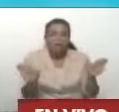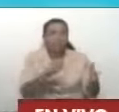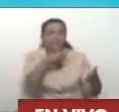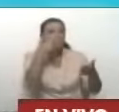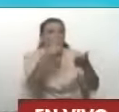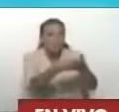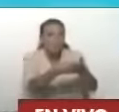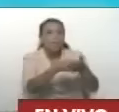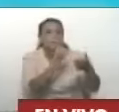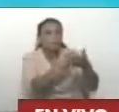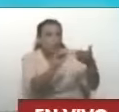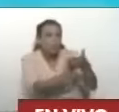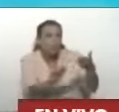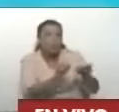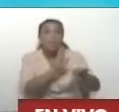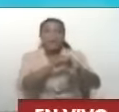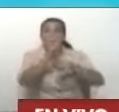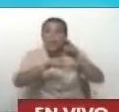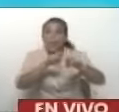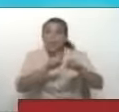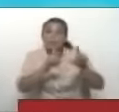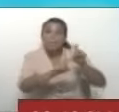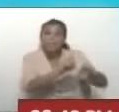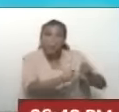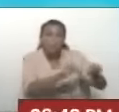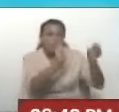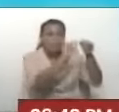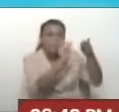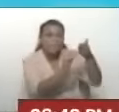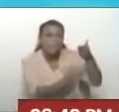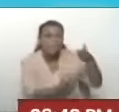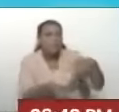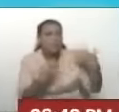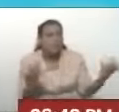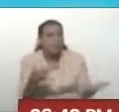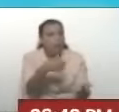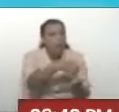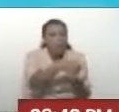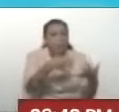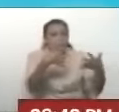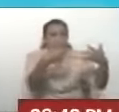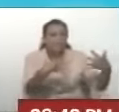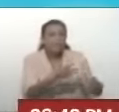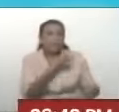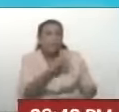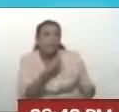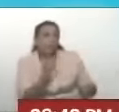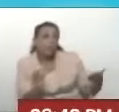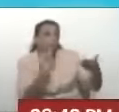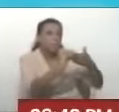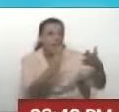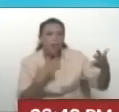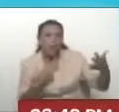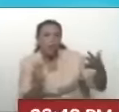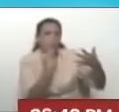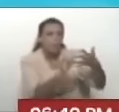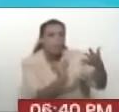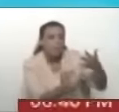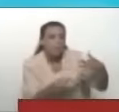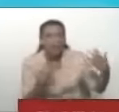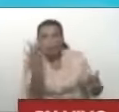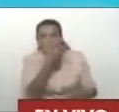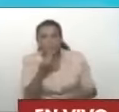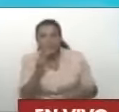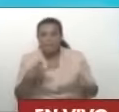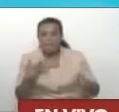del registro, también una consulta fundamental que nos ayudará a ver cuáles son los vértices favoritos y en qué áreas quieren incorporarse los